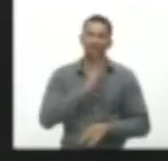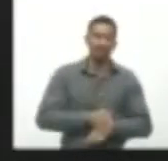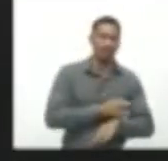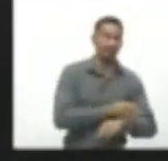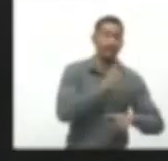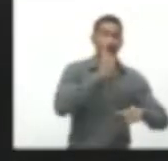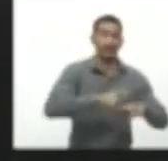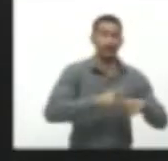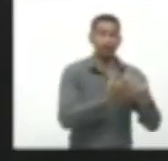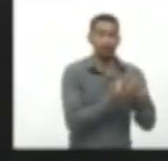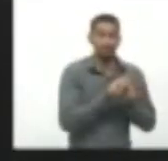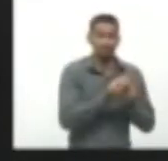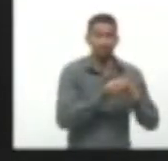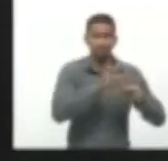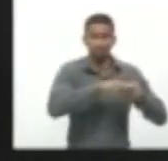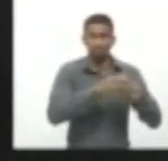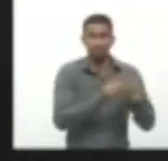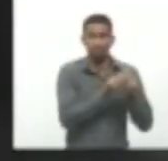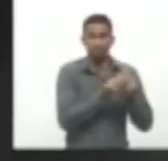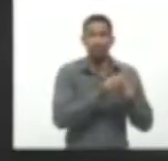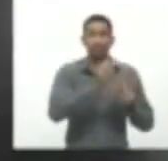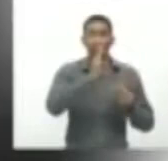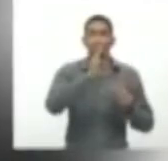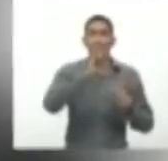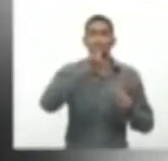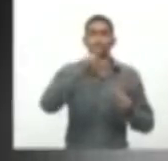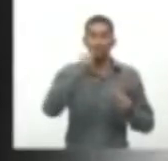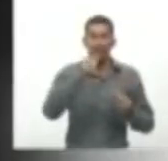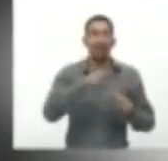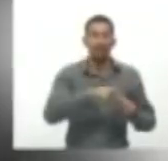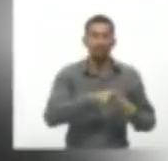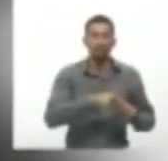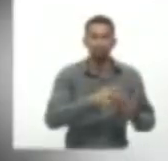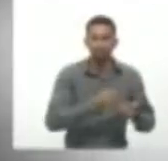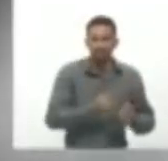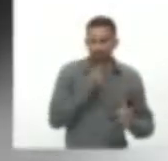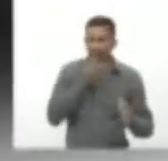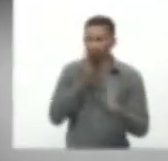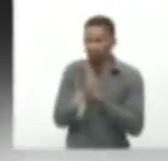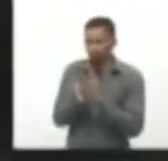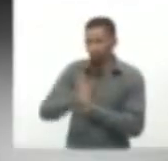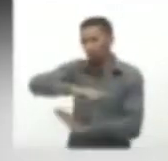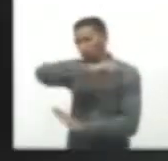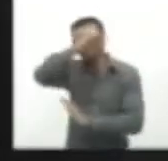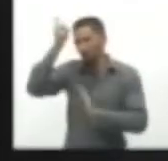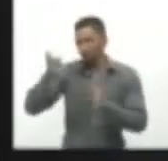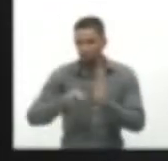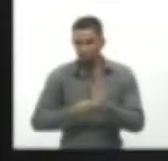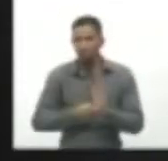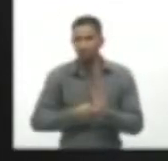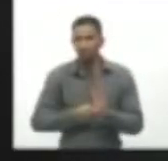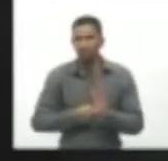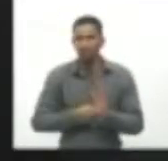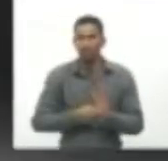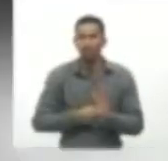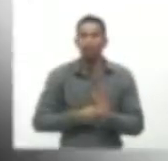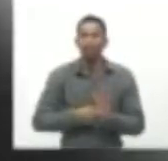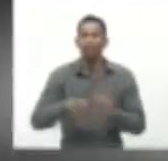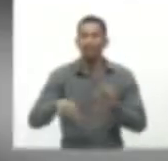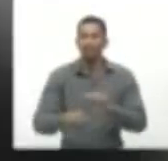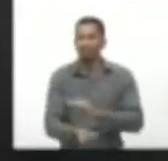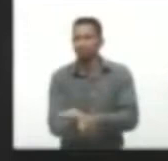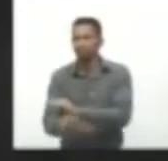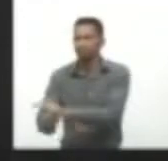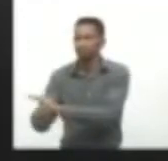Bula, quien estaría dispuesto a entregar nombres de los implicados en el caso de Odebrecht, quienes resultaron beneficiados con 4,6 millones de dólares que